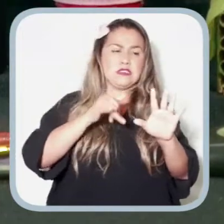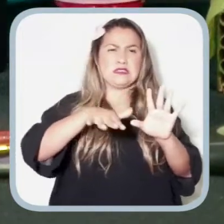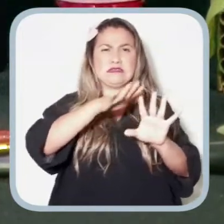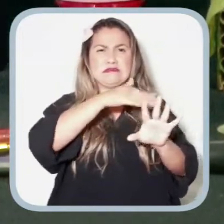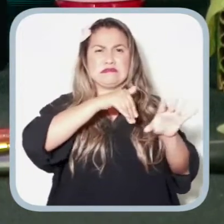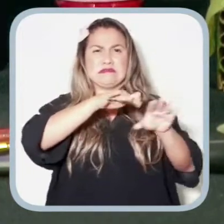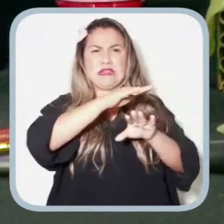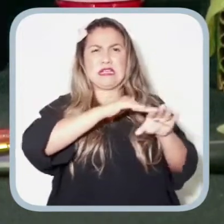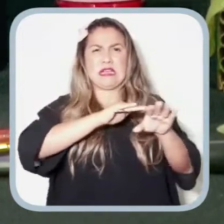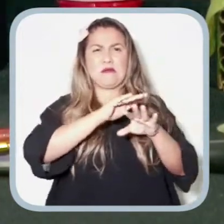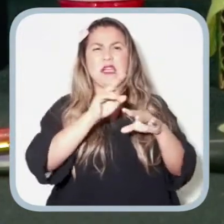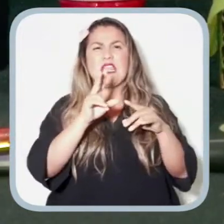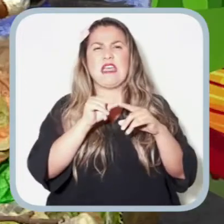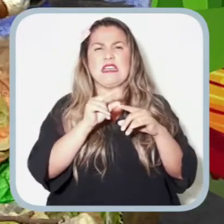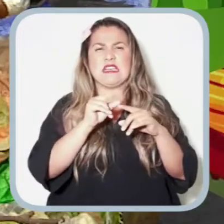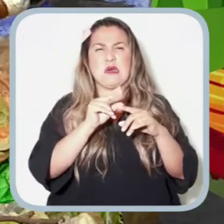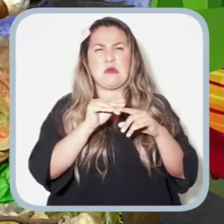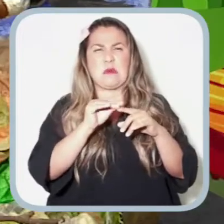cierto